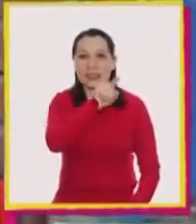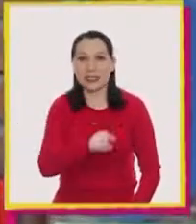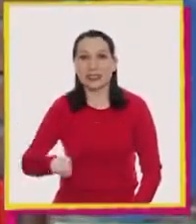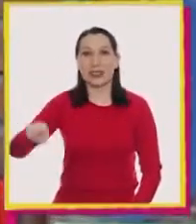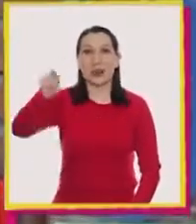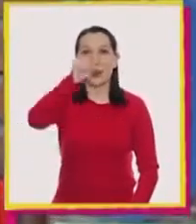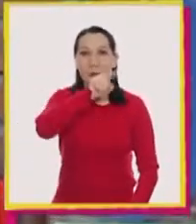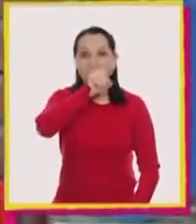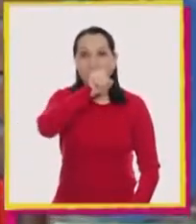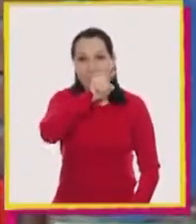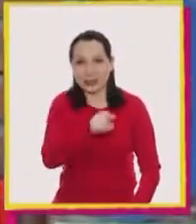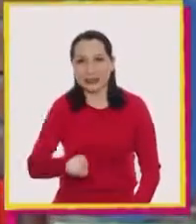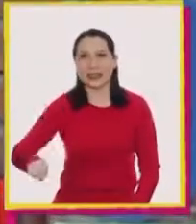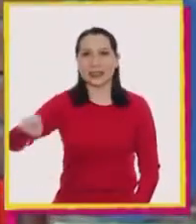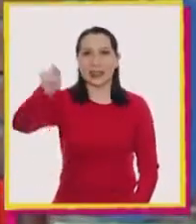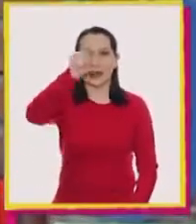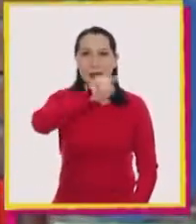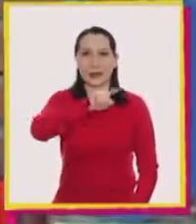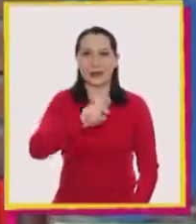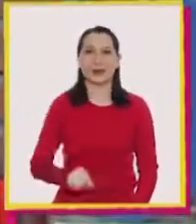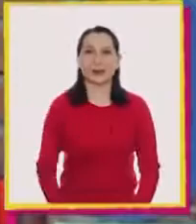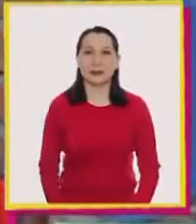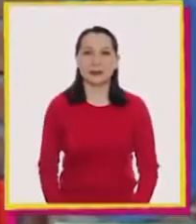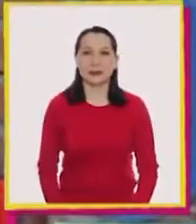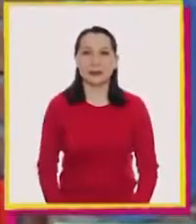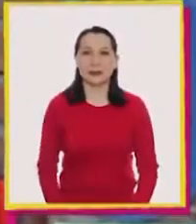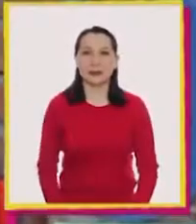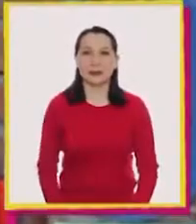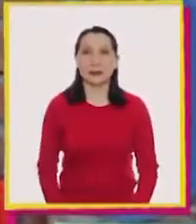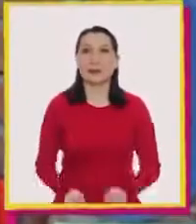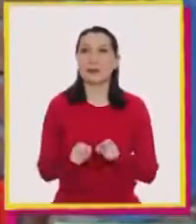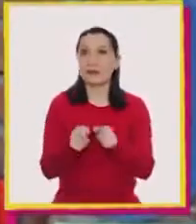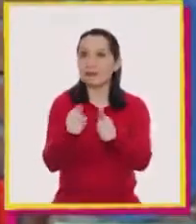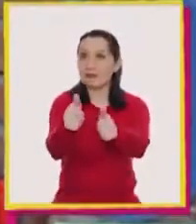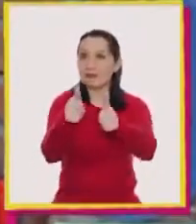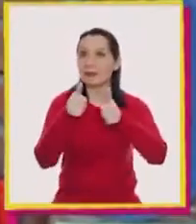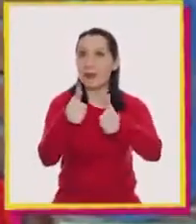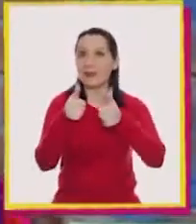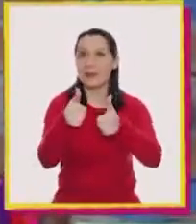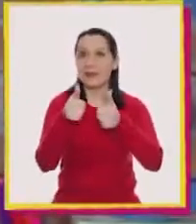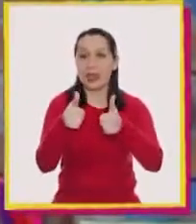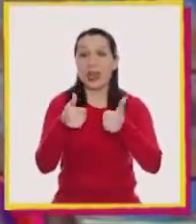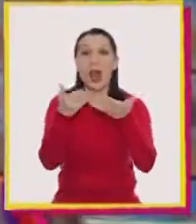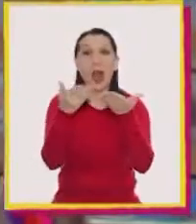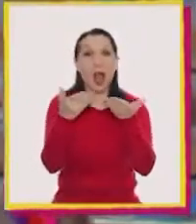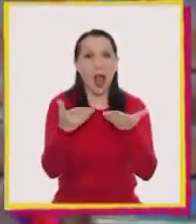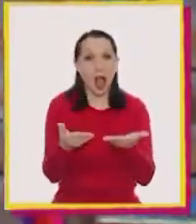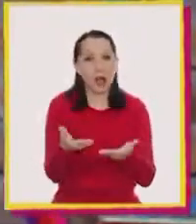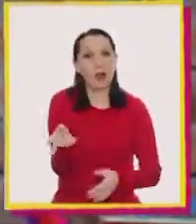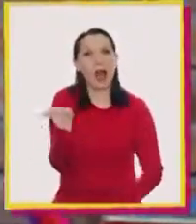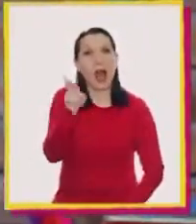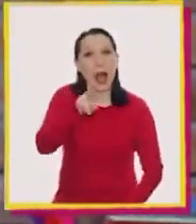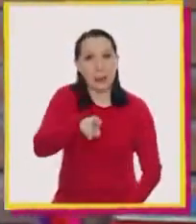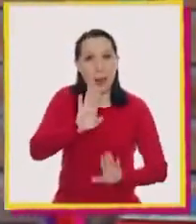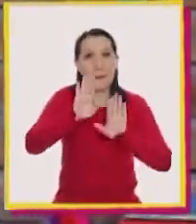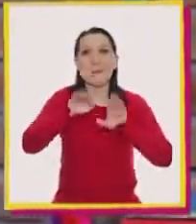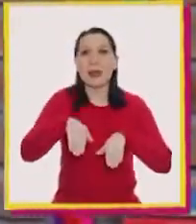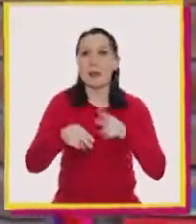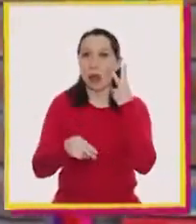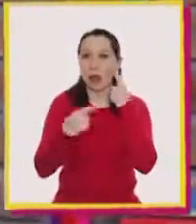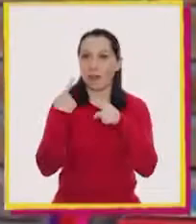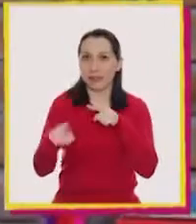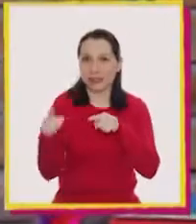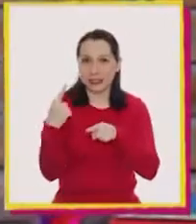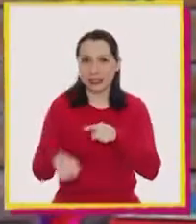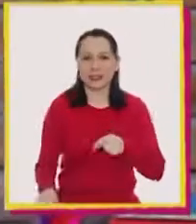cuadrado, círculo, círculo. ¡Súper bien! Ahora repitamos el